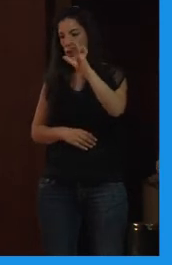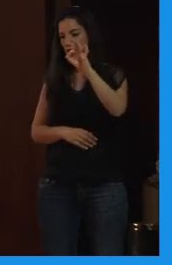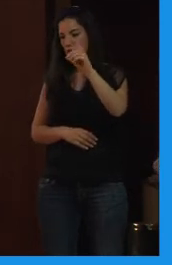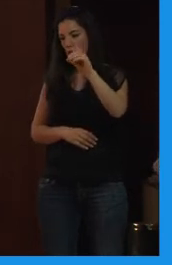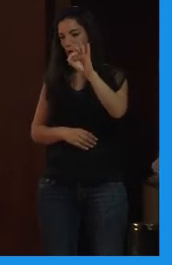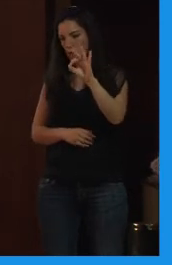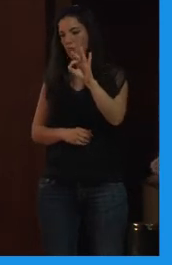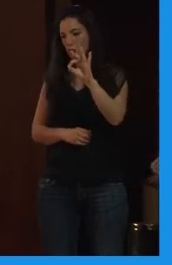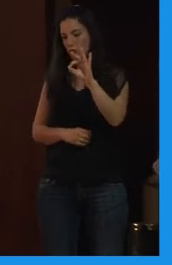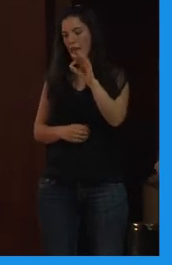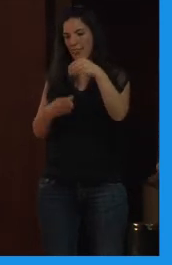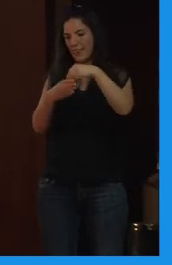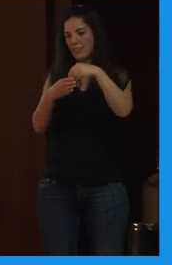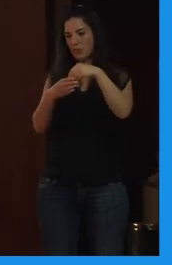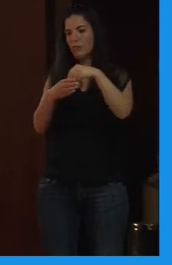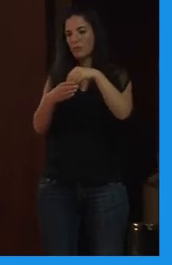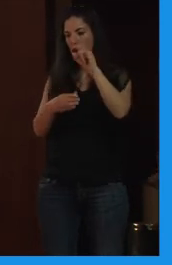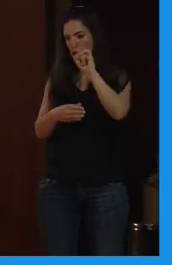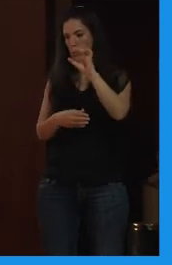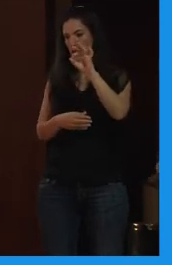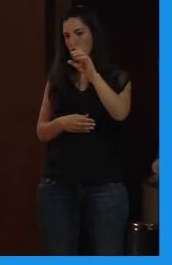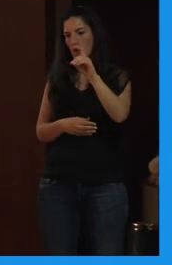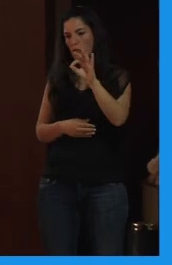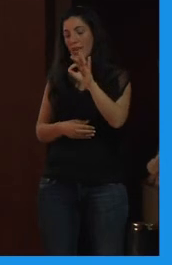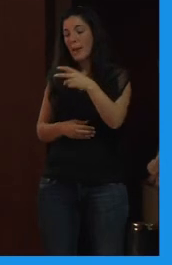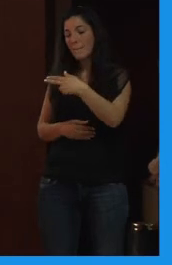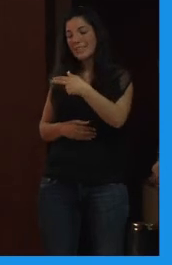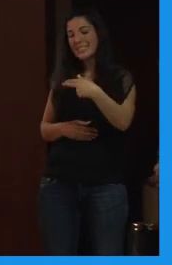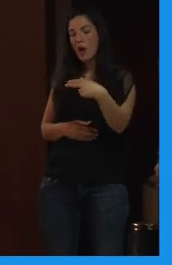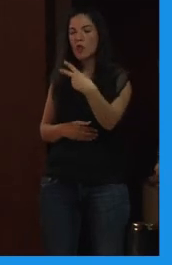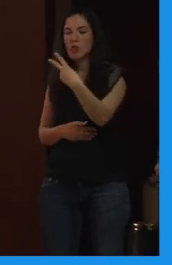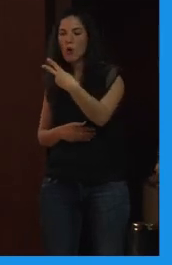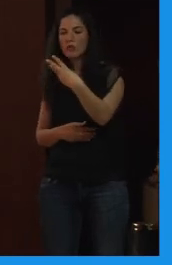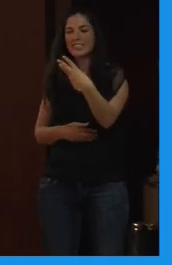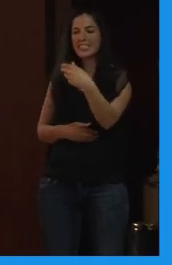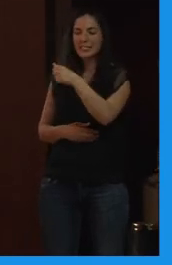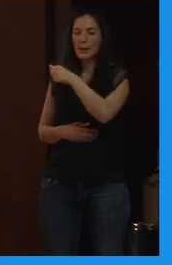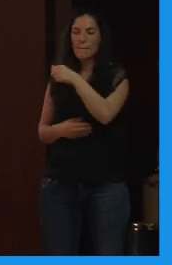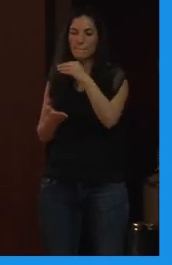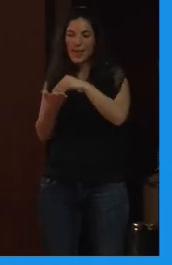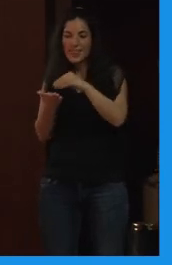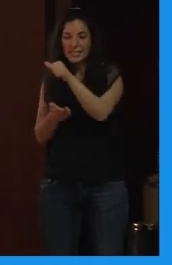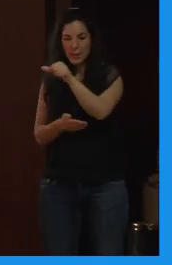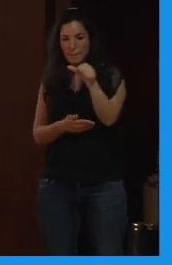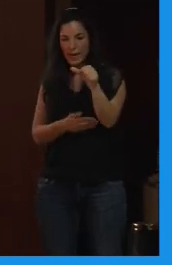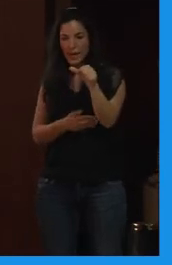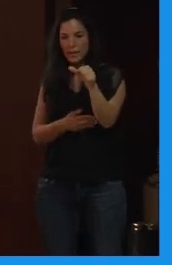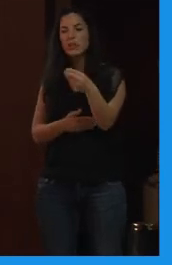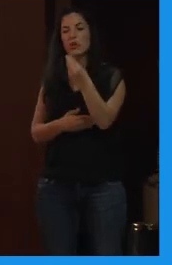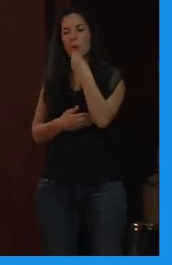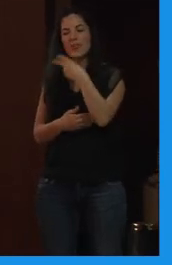aquí, hay que tomar de 2 a 3 veces a la semana pescado y sal yodada. La sal de vuestras